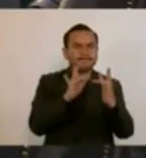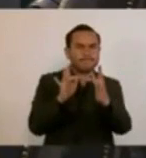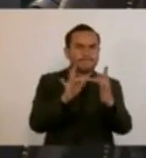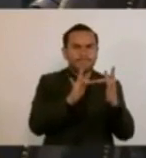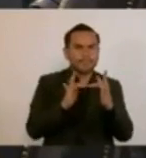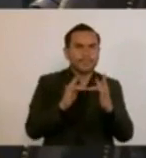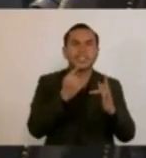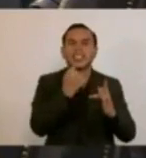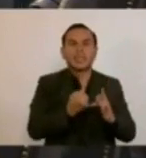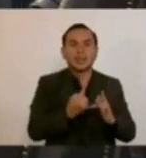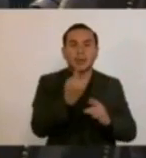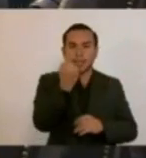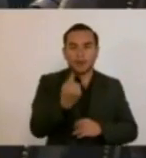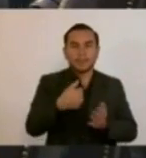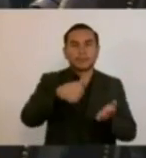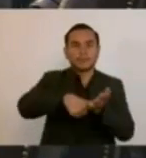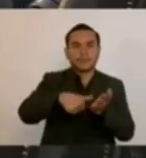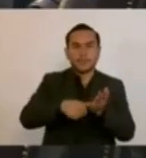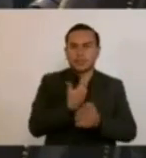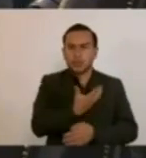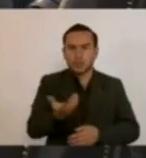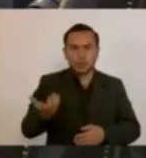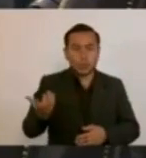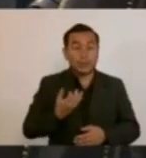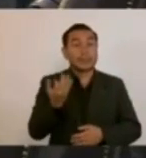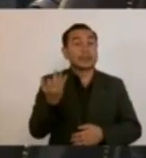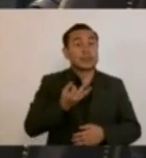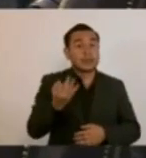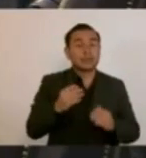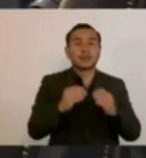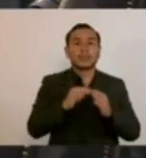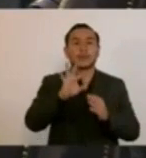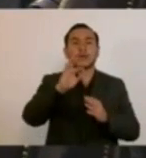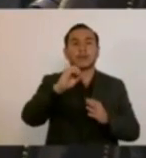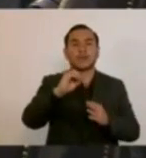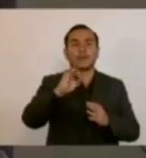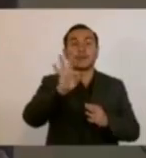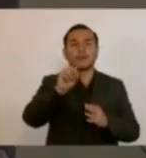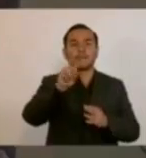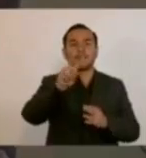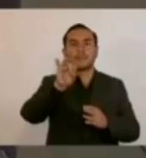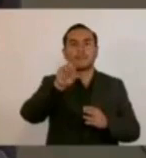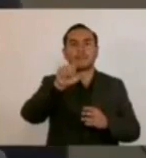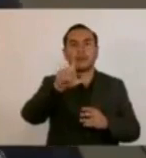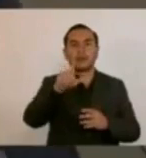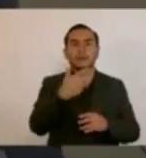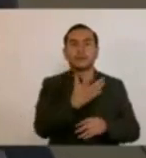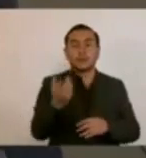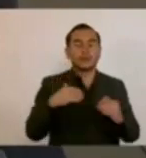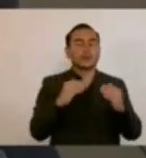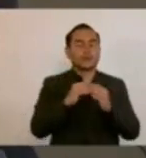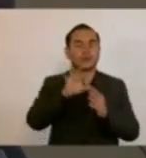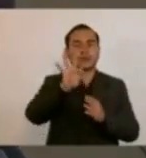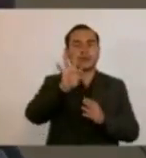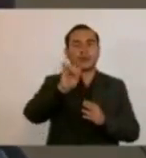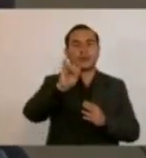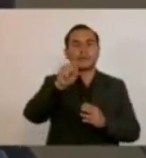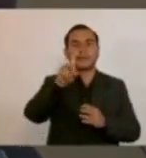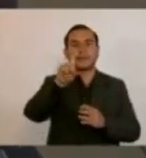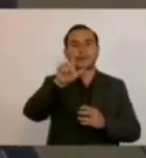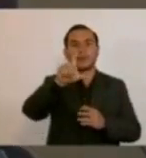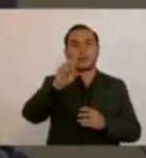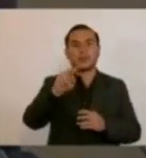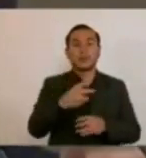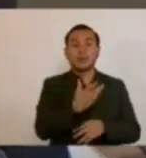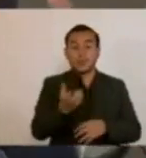y pidamos todas esas carpetas, también las carpetas que tiene el Fovial, las carpetas que tiene el MOP, las carpetas que tiene el FISDL, etcétera,